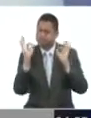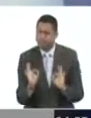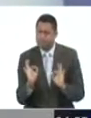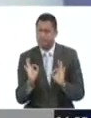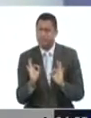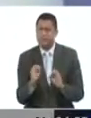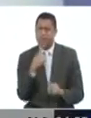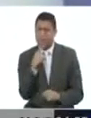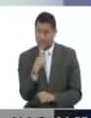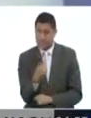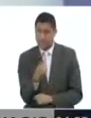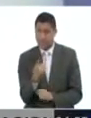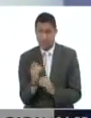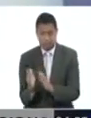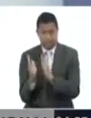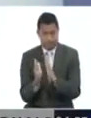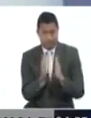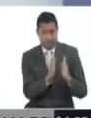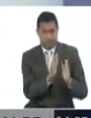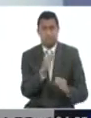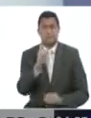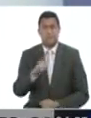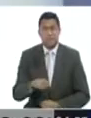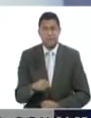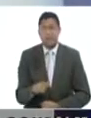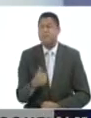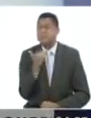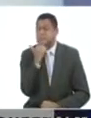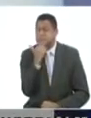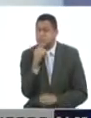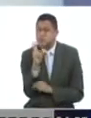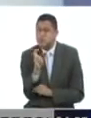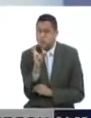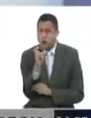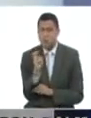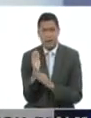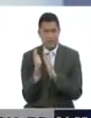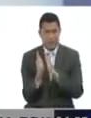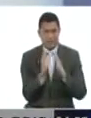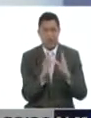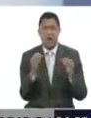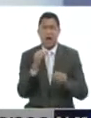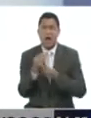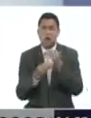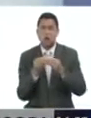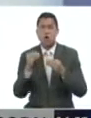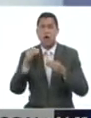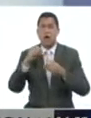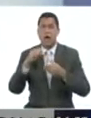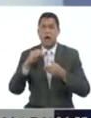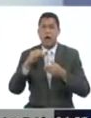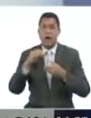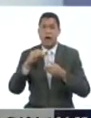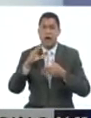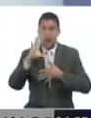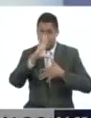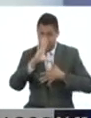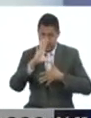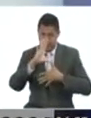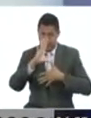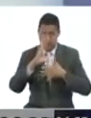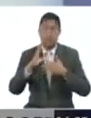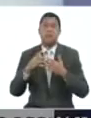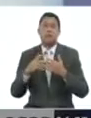se determina eso, pasa por varias etapas. Las más recientes fueron las que clasificó la Asociación Americana de Psiquiatría. Ellos dijeron